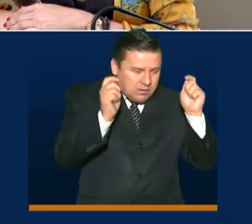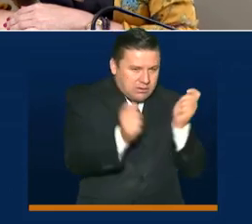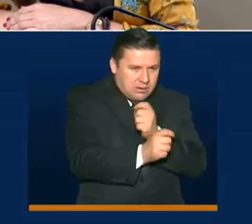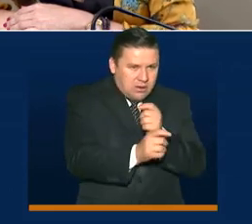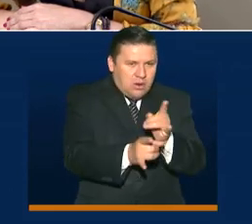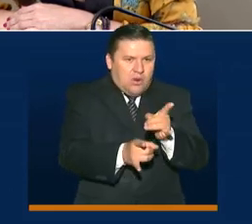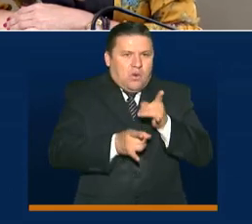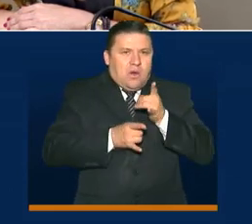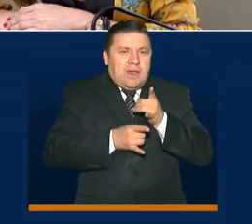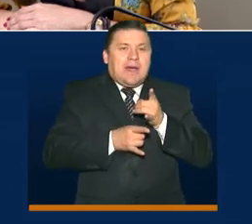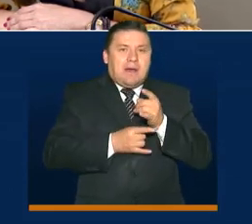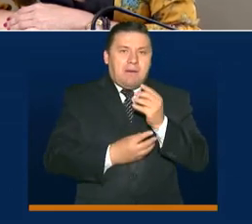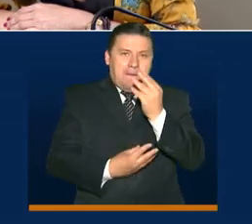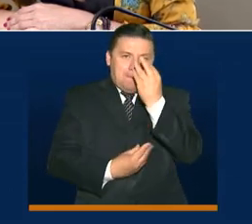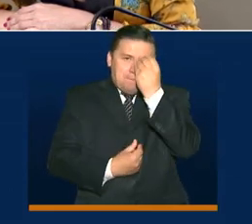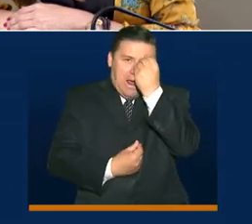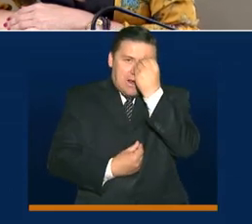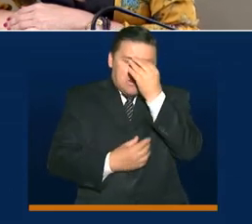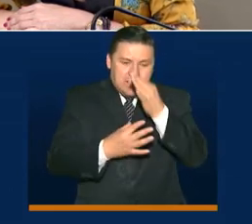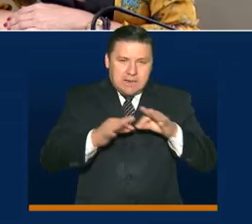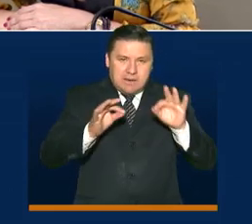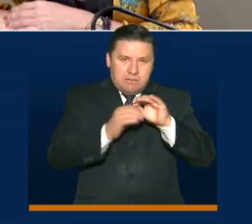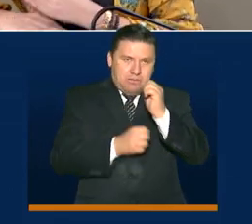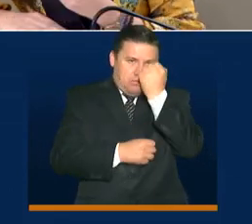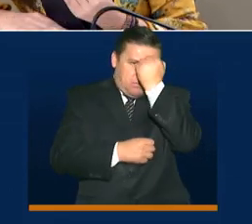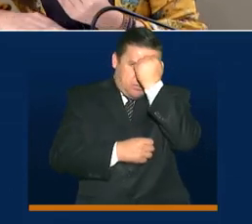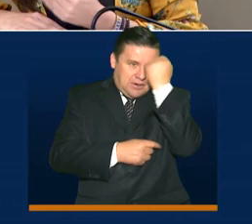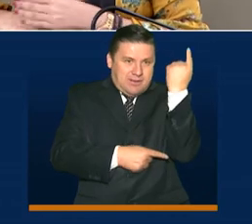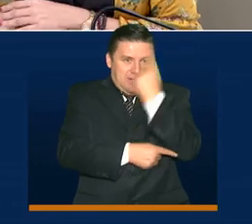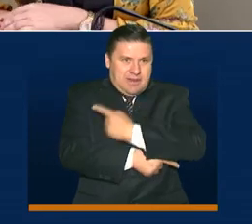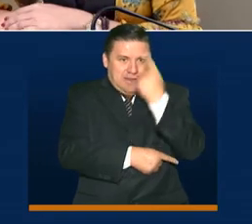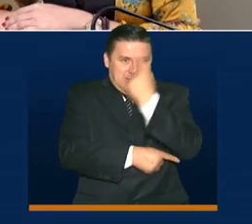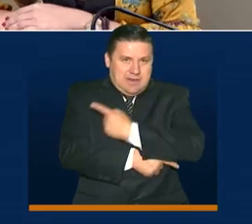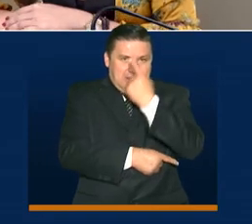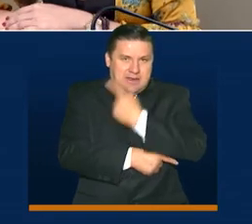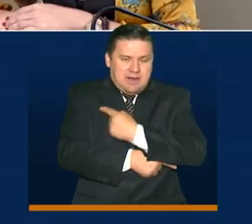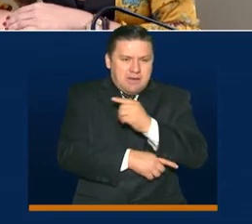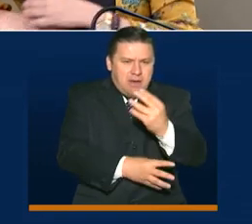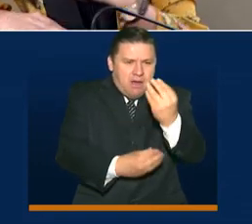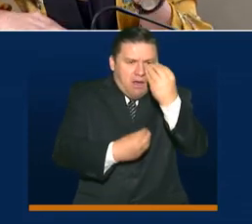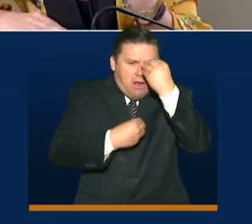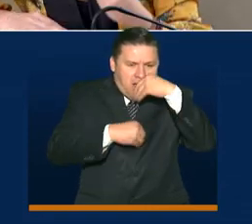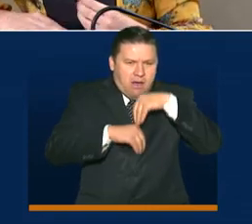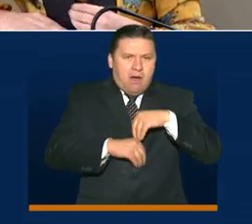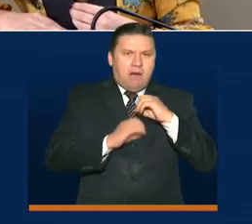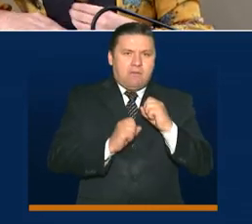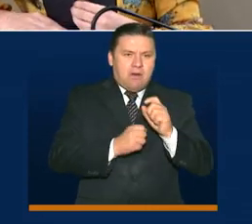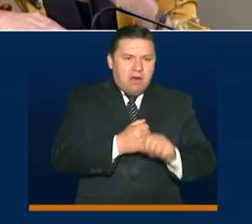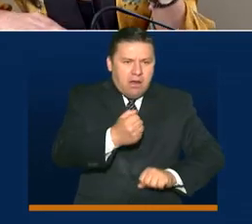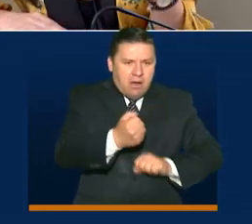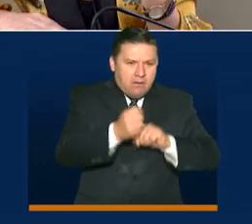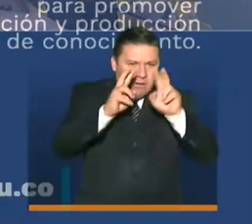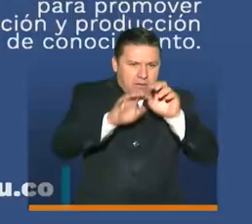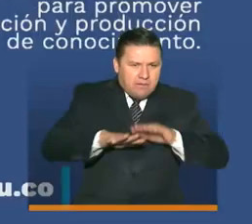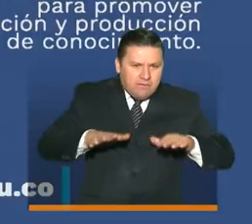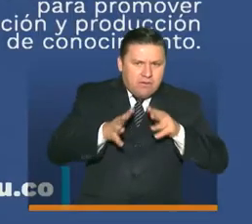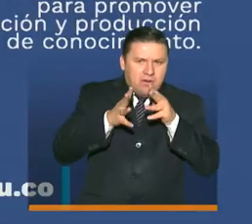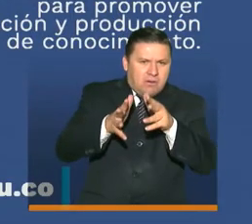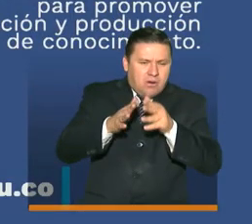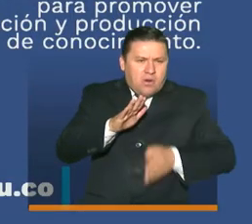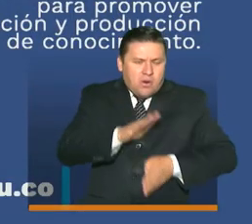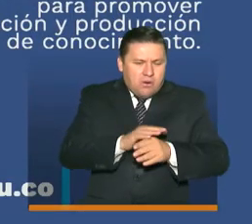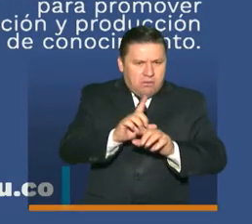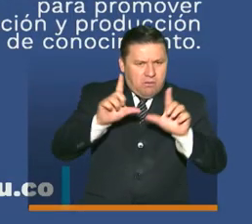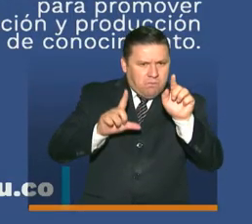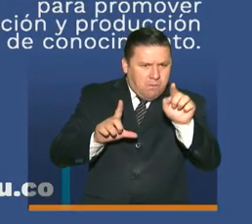e inspirar, valores claves de todos los maestros en su día a día y que permitirán no solo tener contenidos de apoyo, espacios de formación